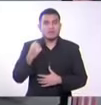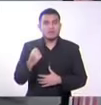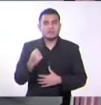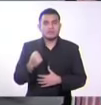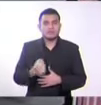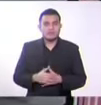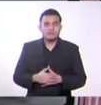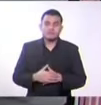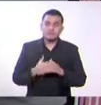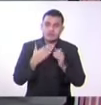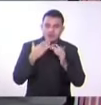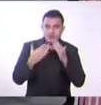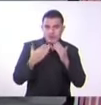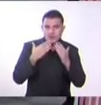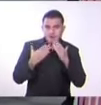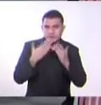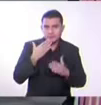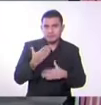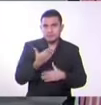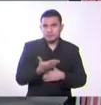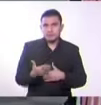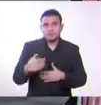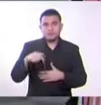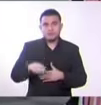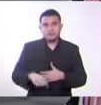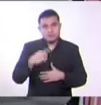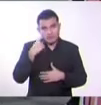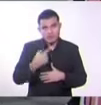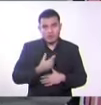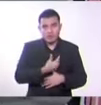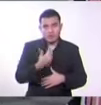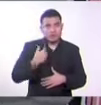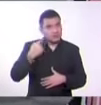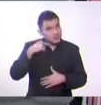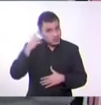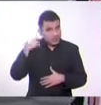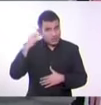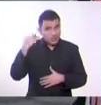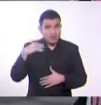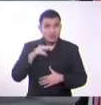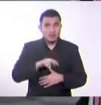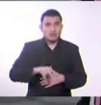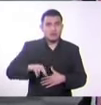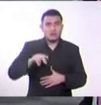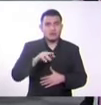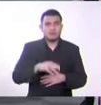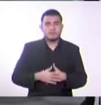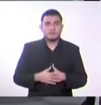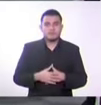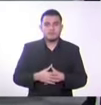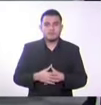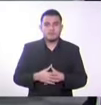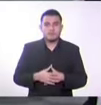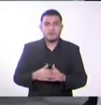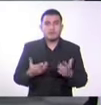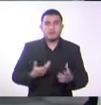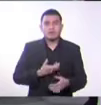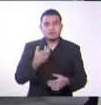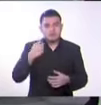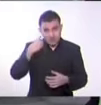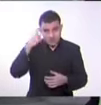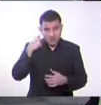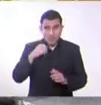recalcarles algunos aspectos que hemos visto ahora a nuestros amiguitos y nuestras amiguitas. Uh-huh. Entre ellos es que, recordemos,